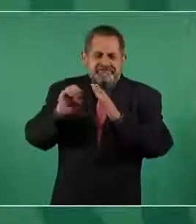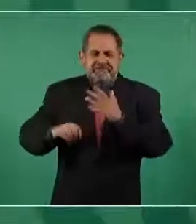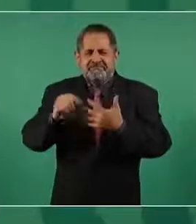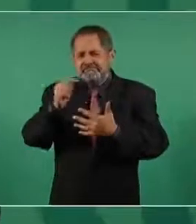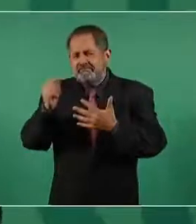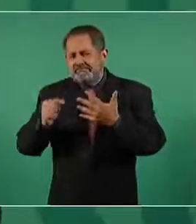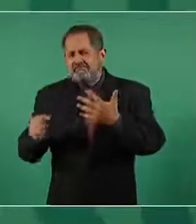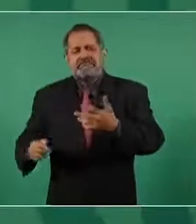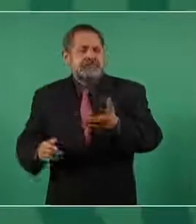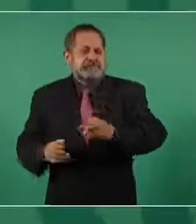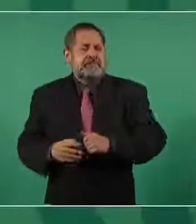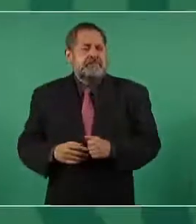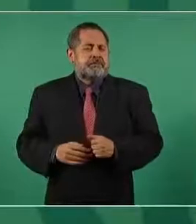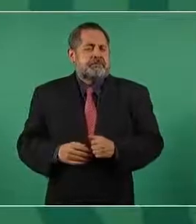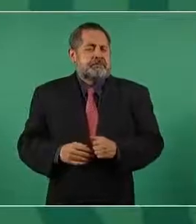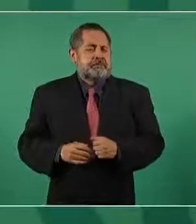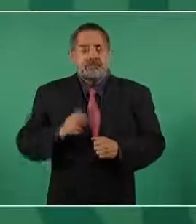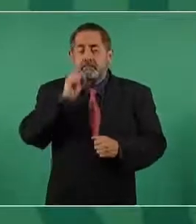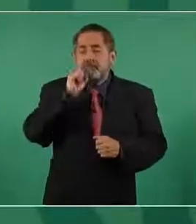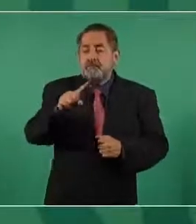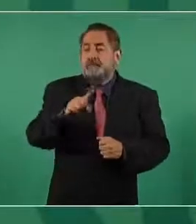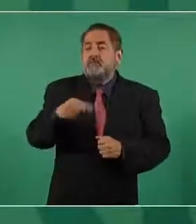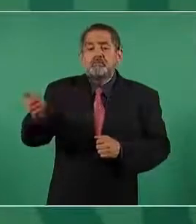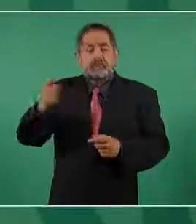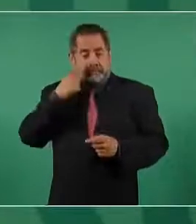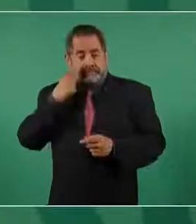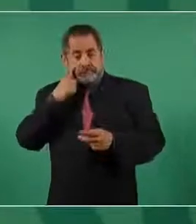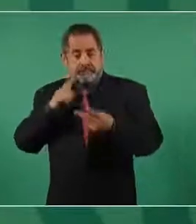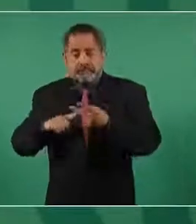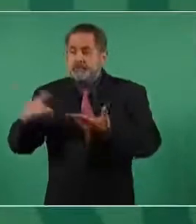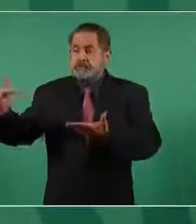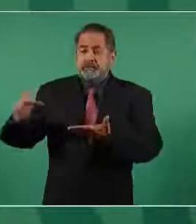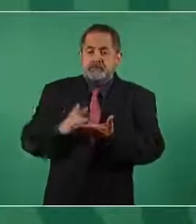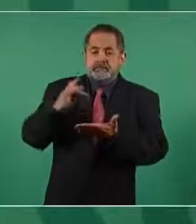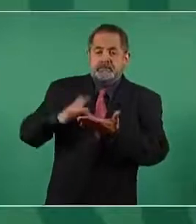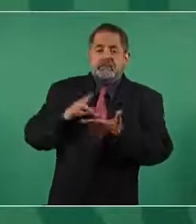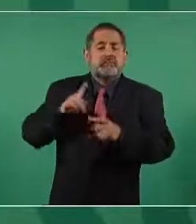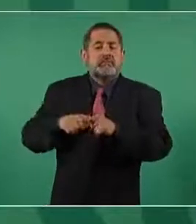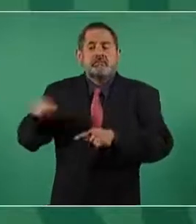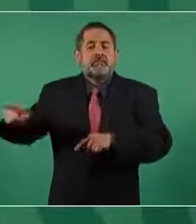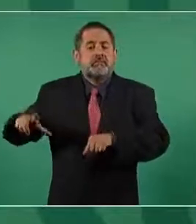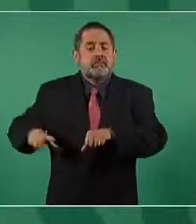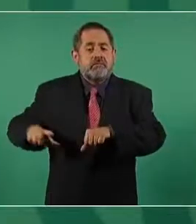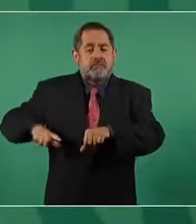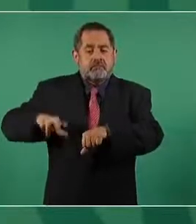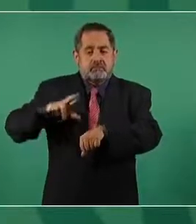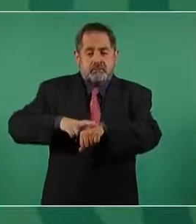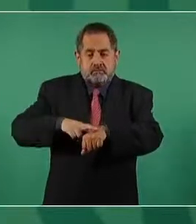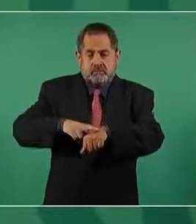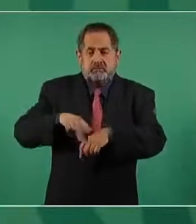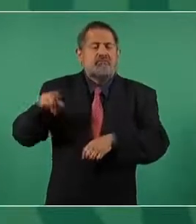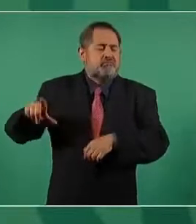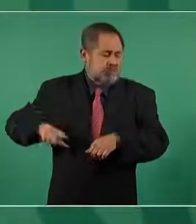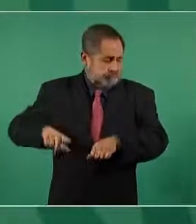También contamos con el apoyo de los gobernadores